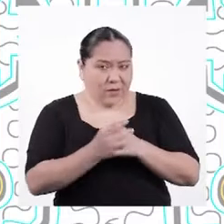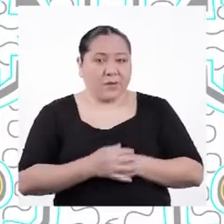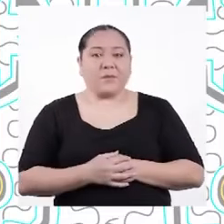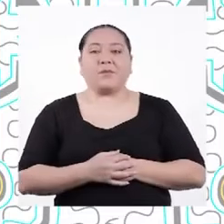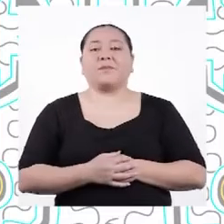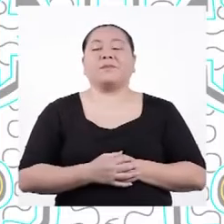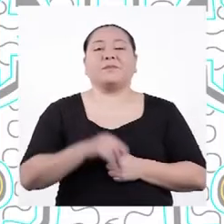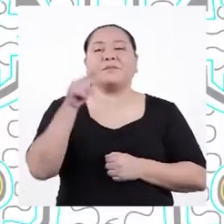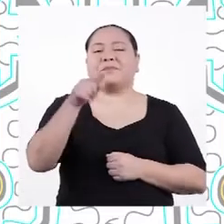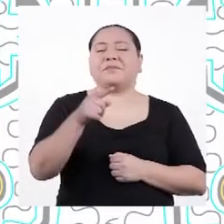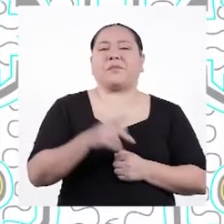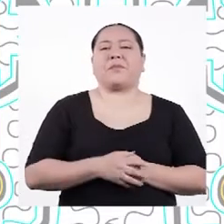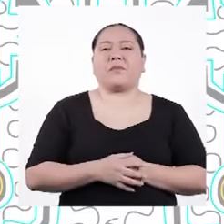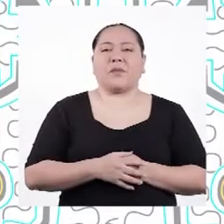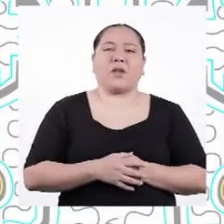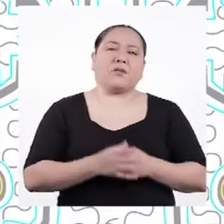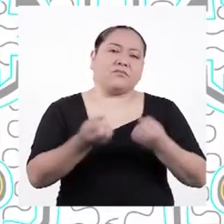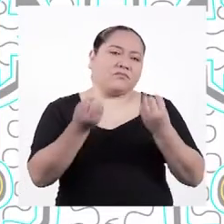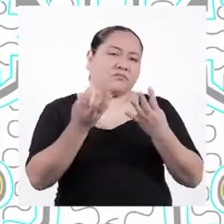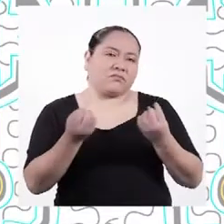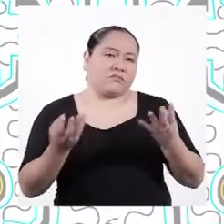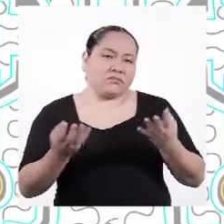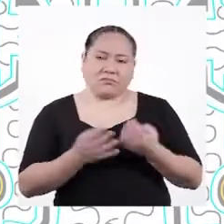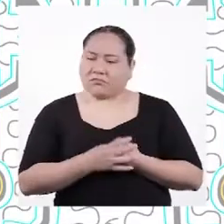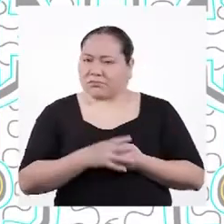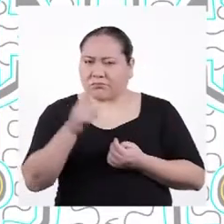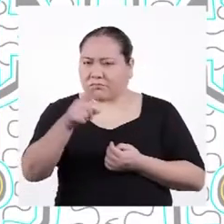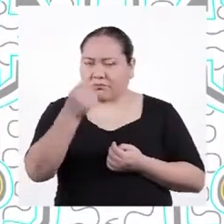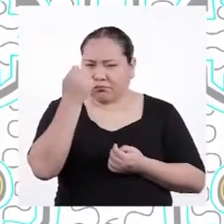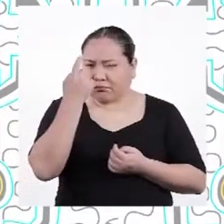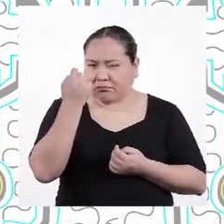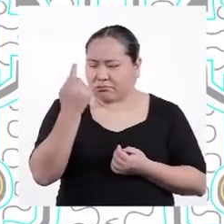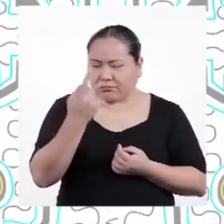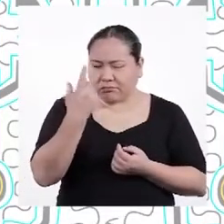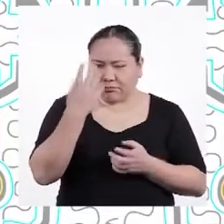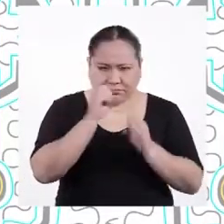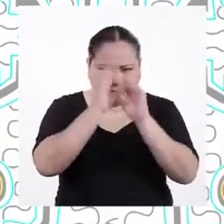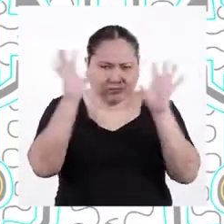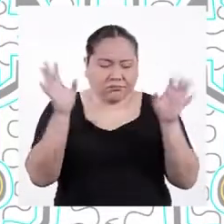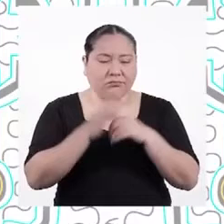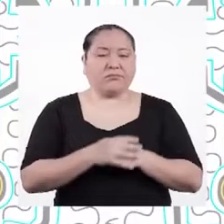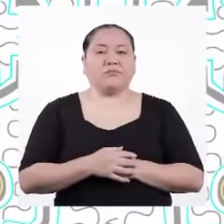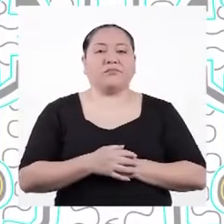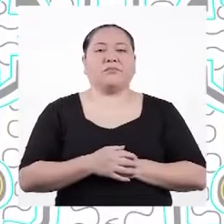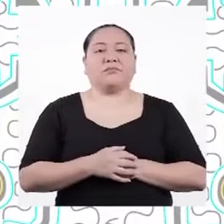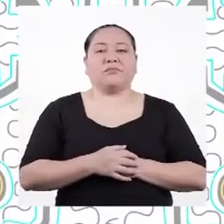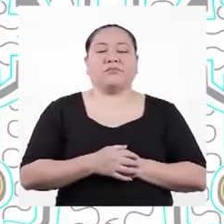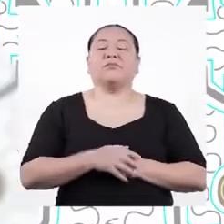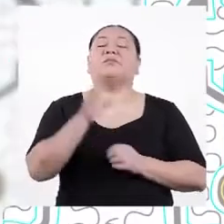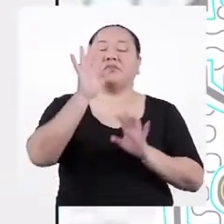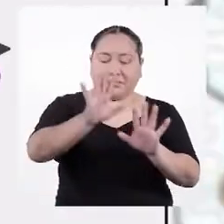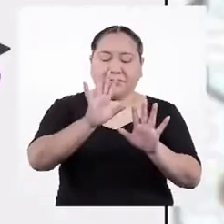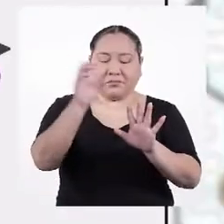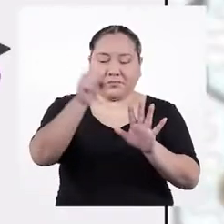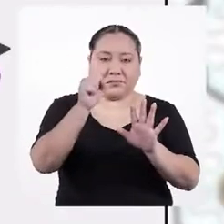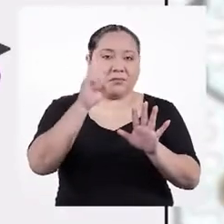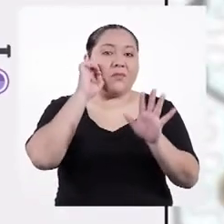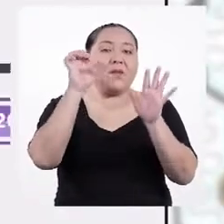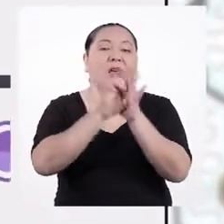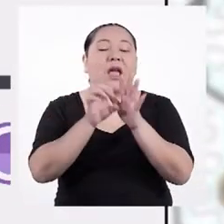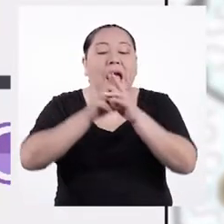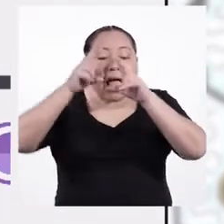un ejemplo más para entenderlo mejor? Claro que sí. Por ejemplo, si solo analizáramos los años